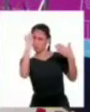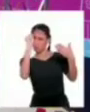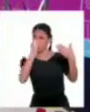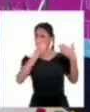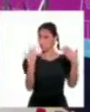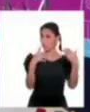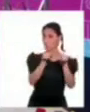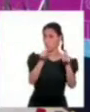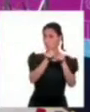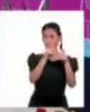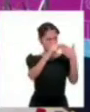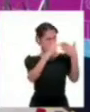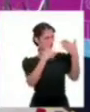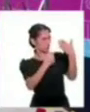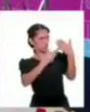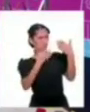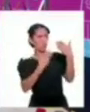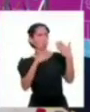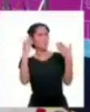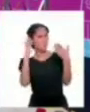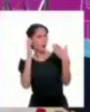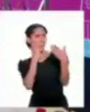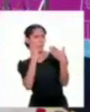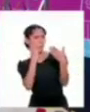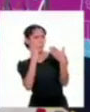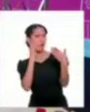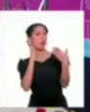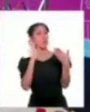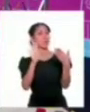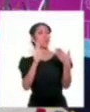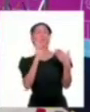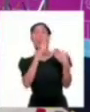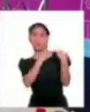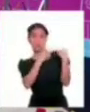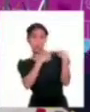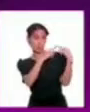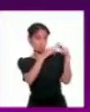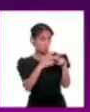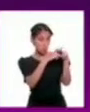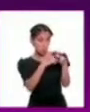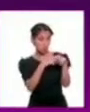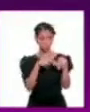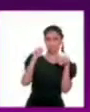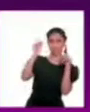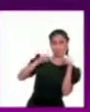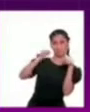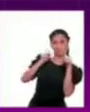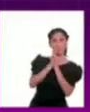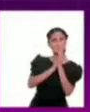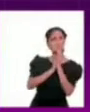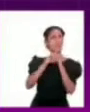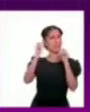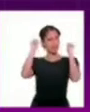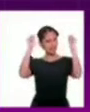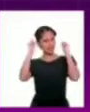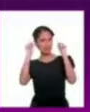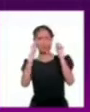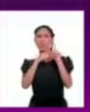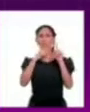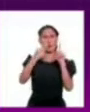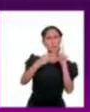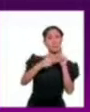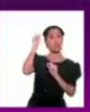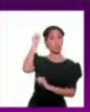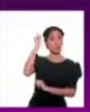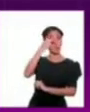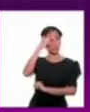niños y dónde dice que los padres se hacen responsables de sus niñas y niños? Sí, Techi, en la Declaración de Ginebra sobre los